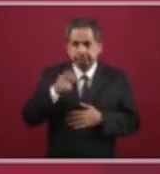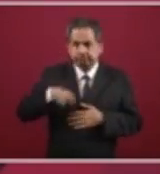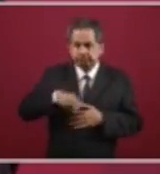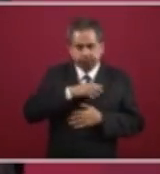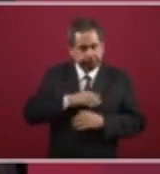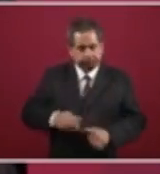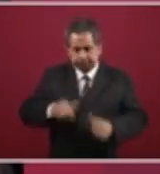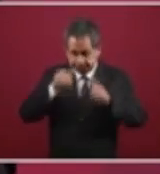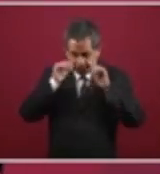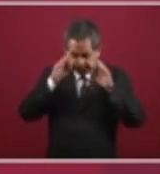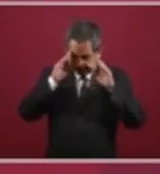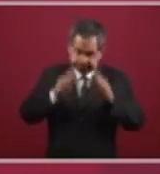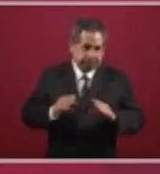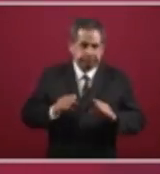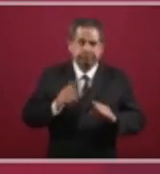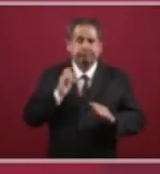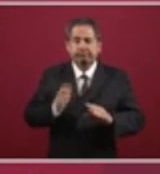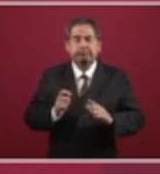tenemos